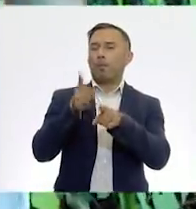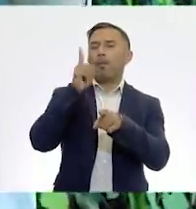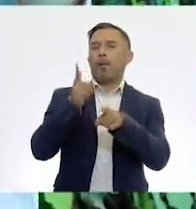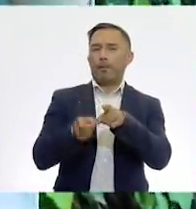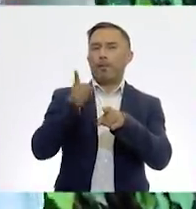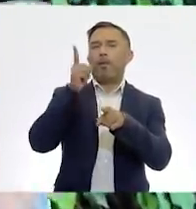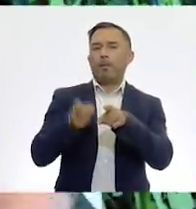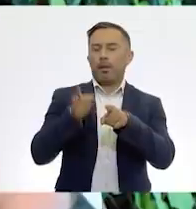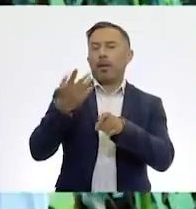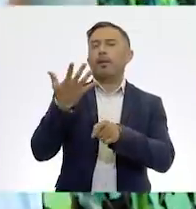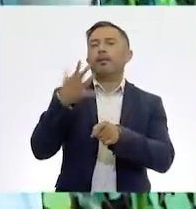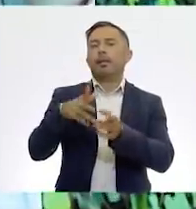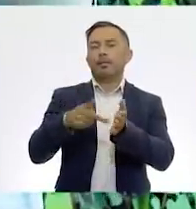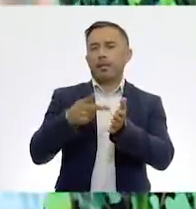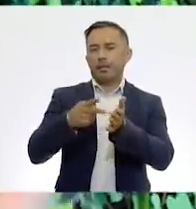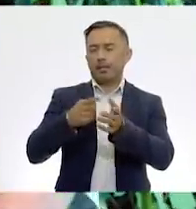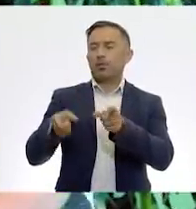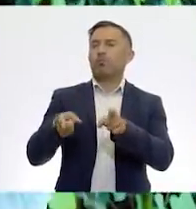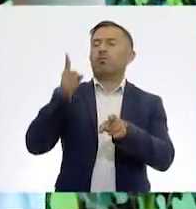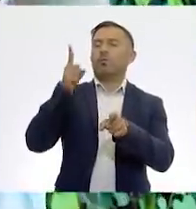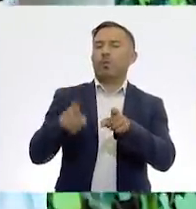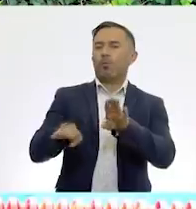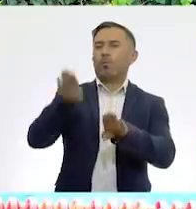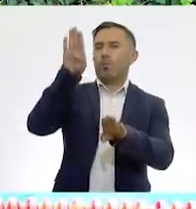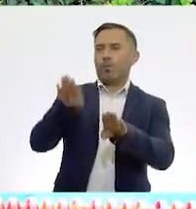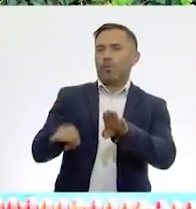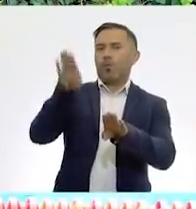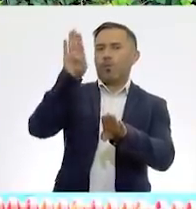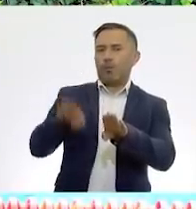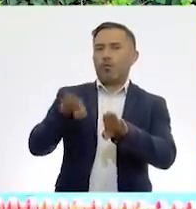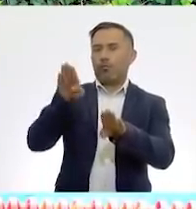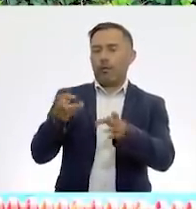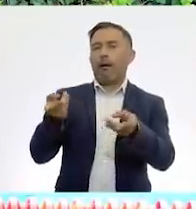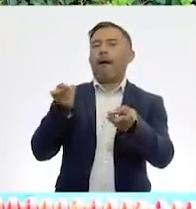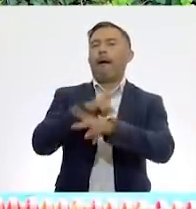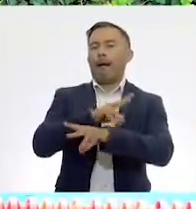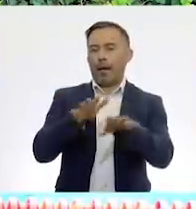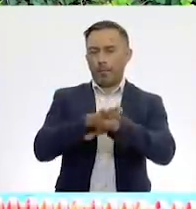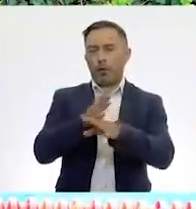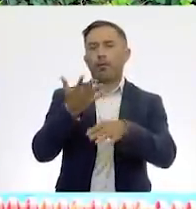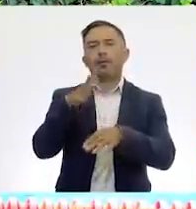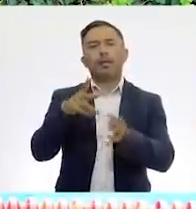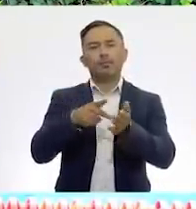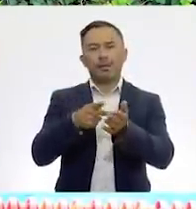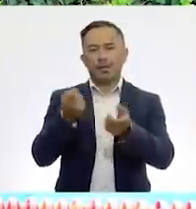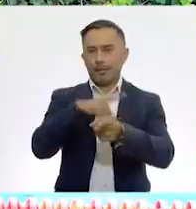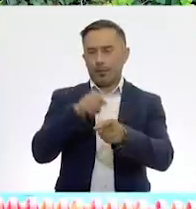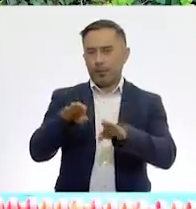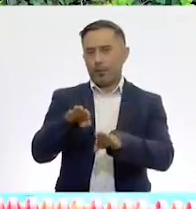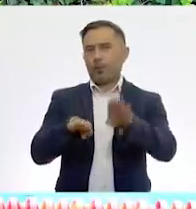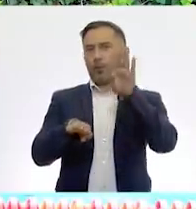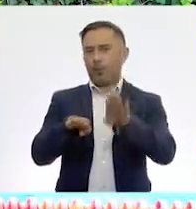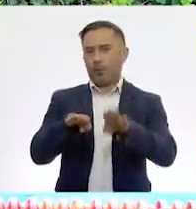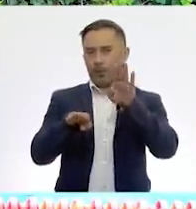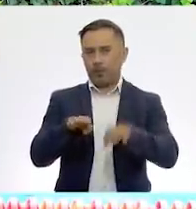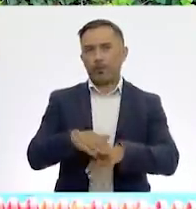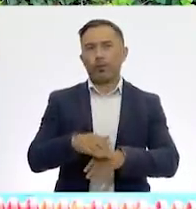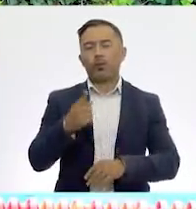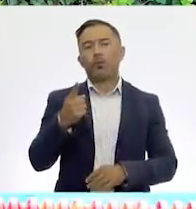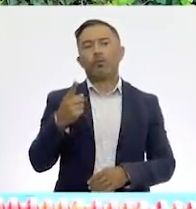después 10 veces la otra pierna. 1, 2, 3,